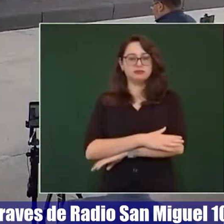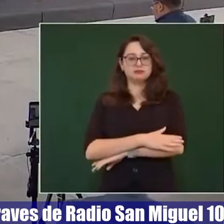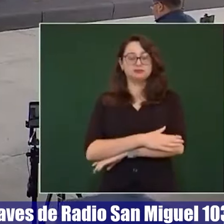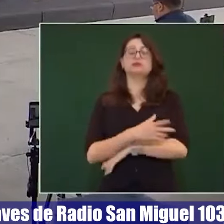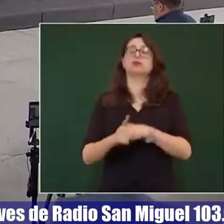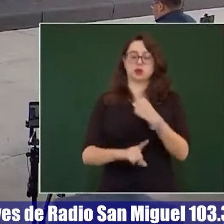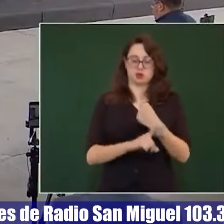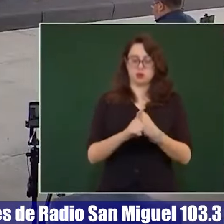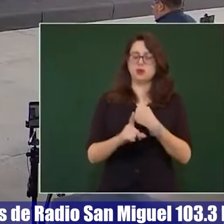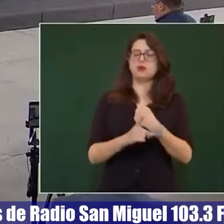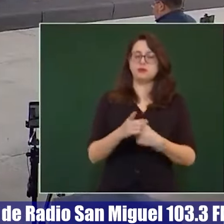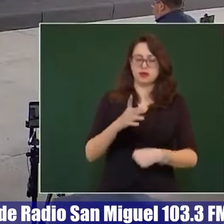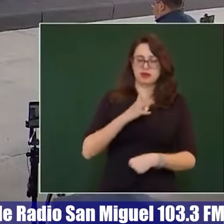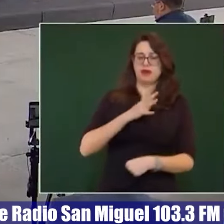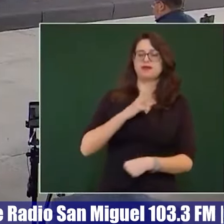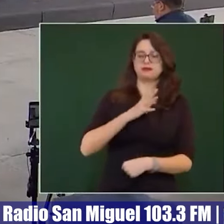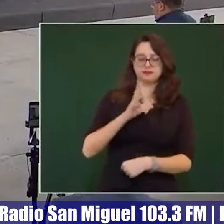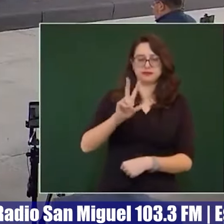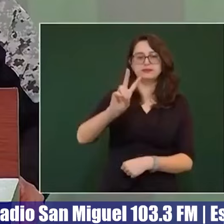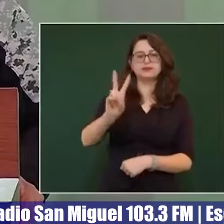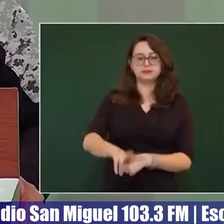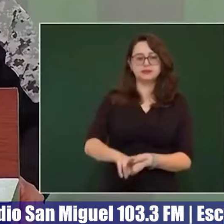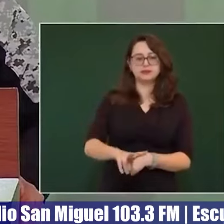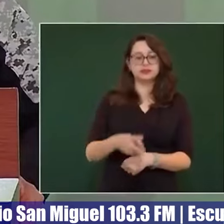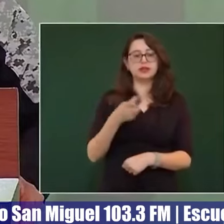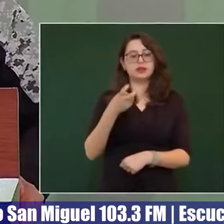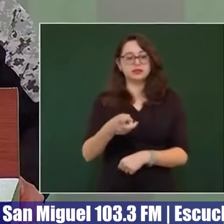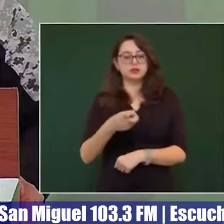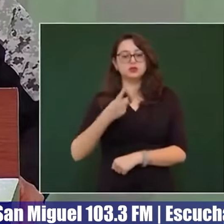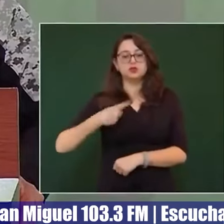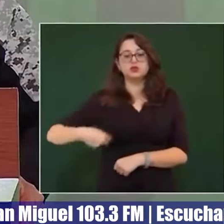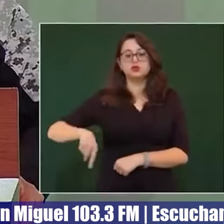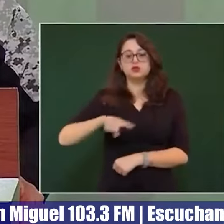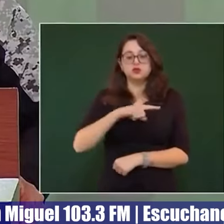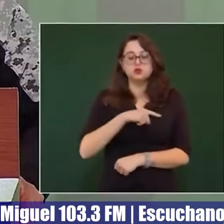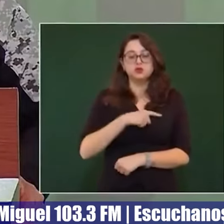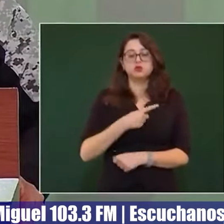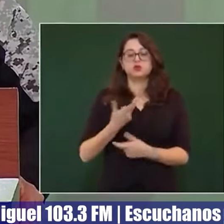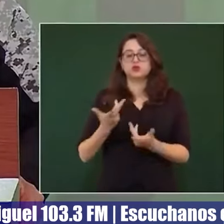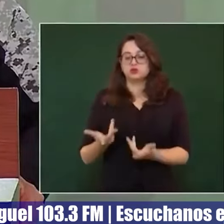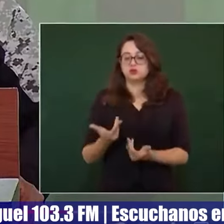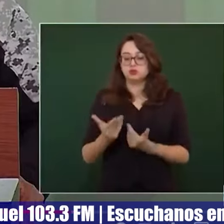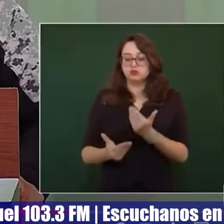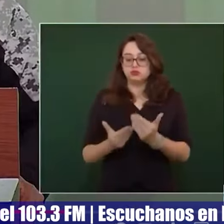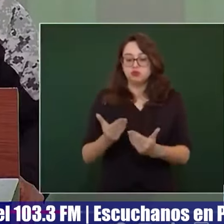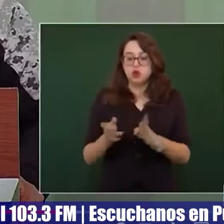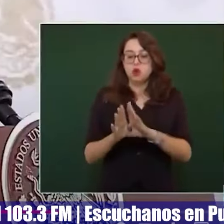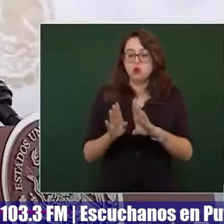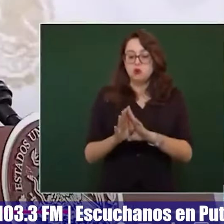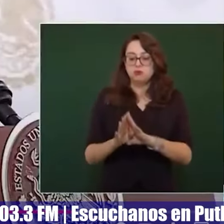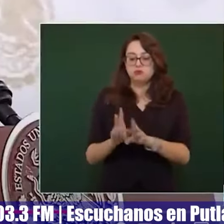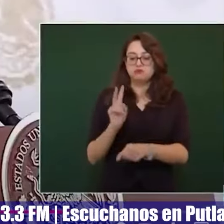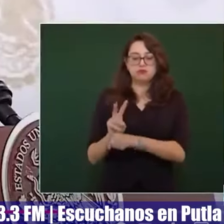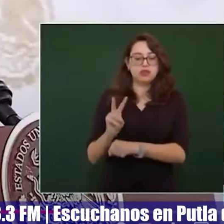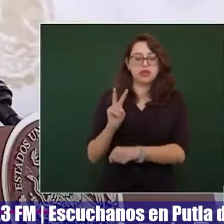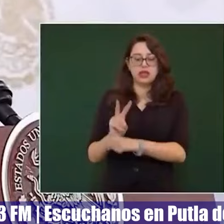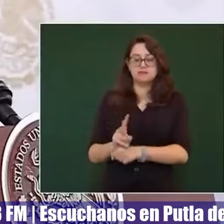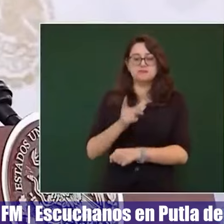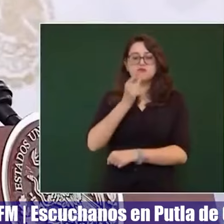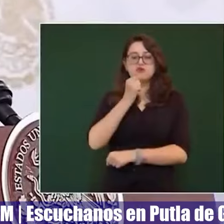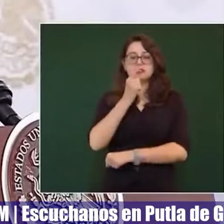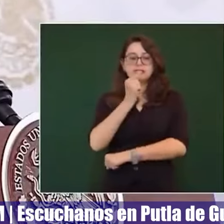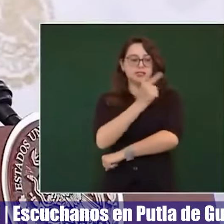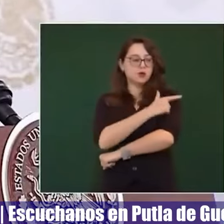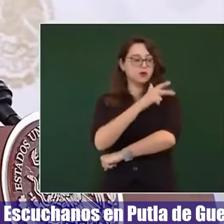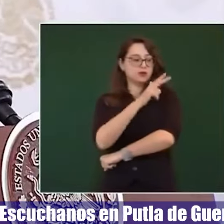seguridad en las carreteras no hay vigilancia pero ya sab si decimos que no hay vigilancia es una campaña es una exageración